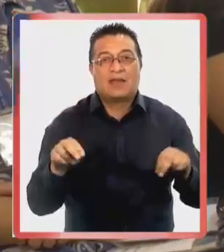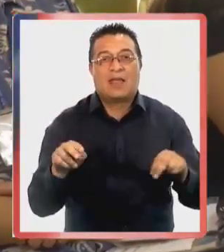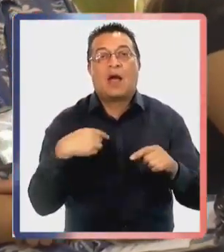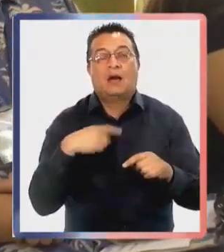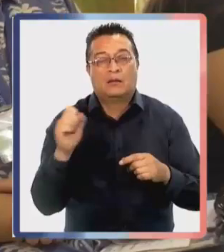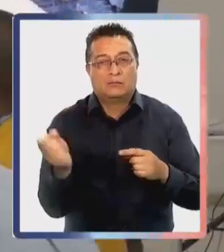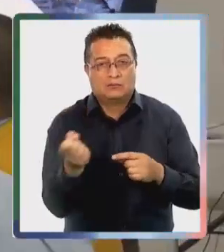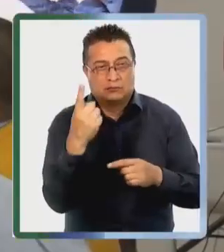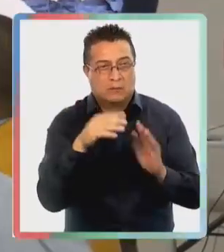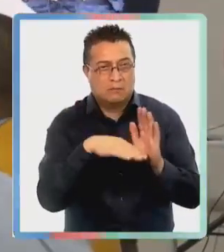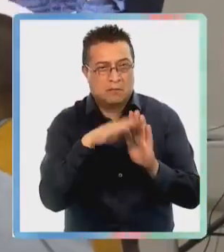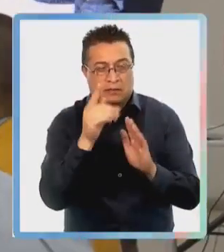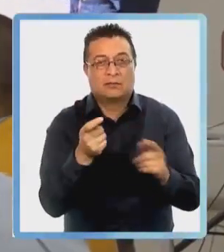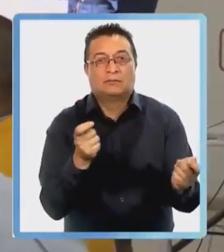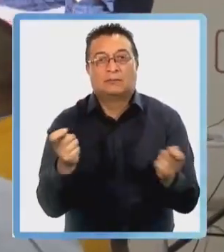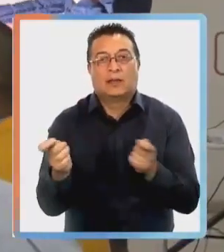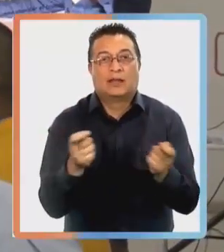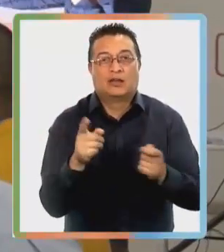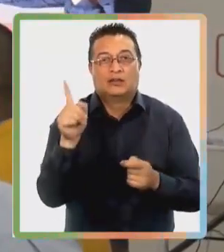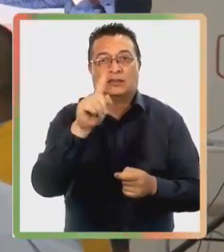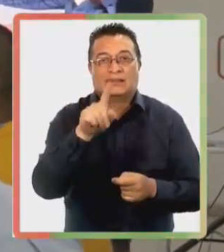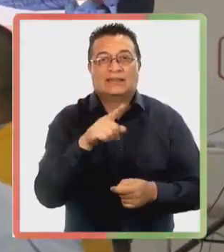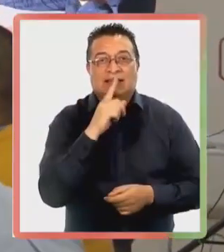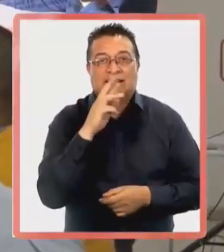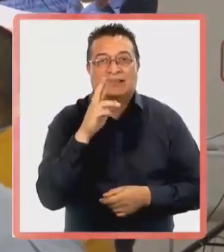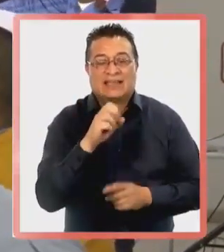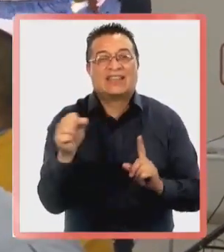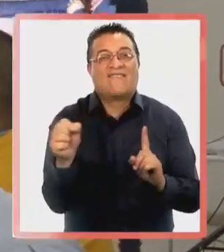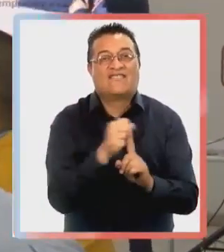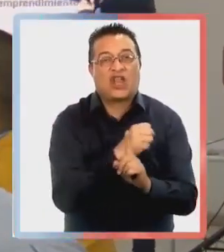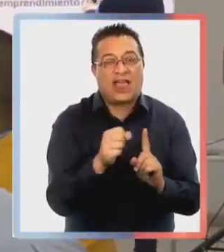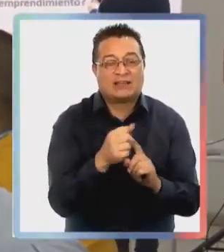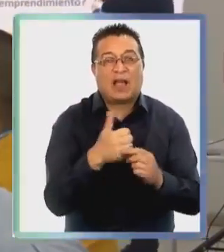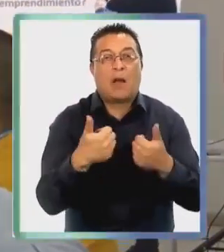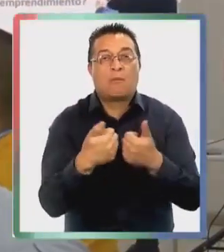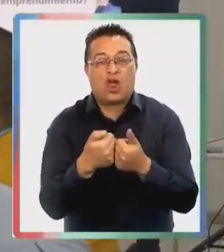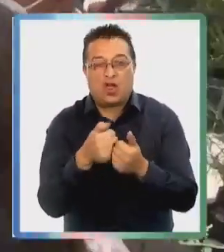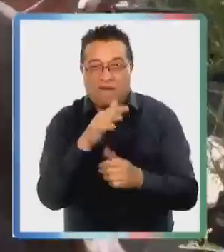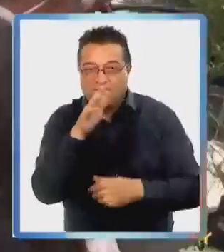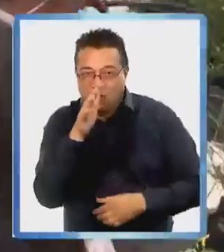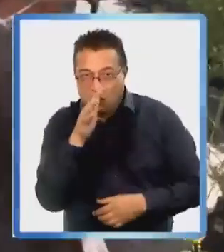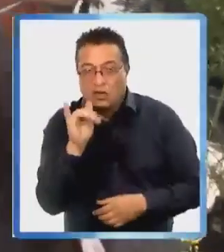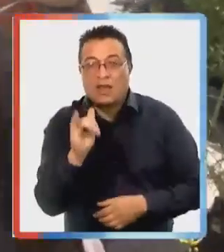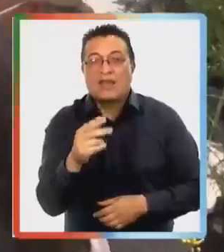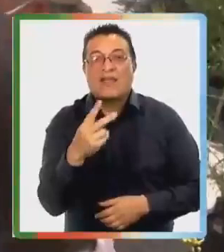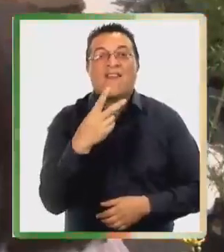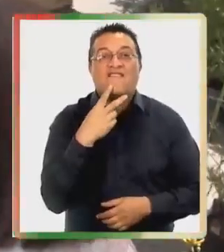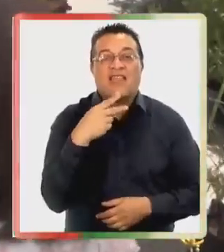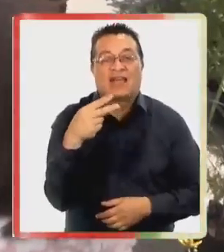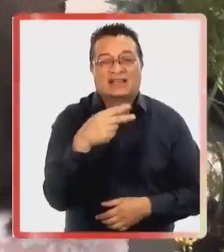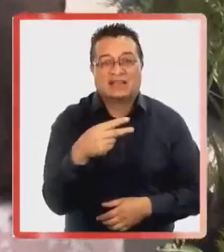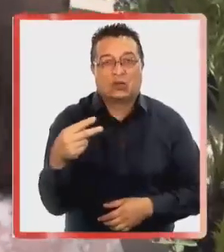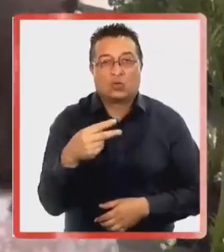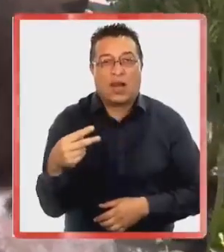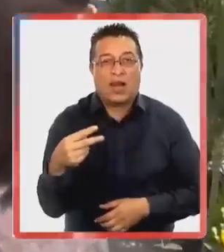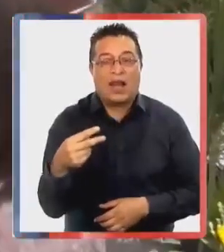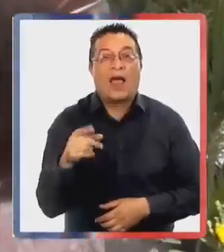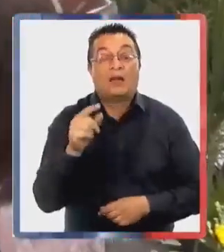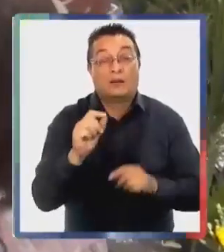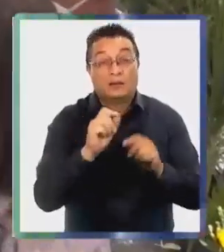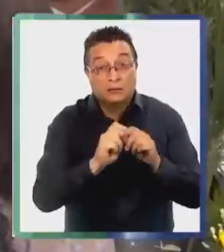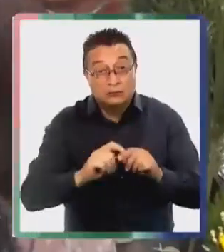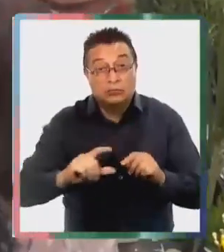manejo de estrés, violencia en el pololeo, bullying y vida sexual. En cuanto al emprendimiento, se